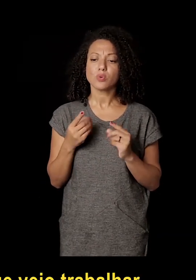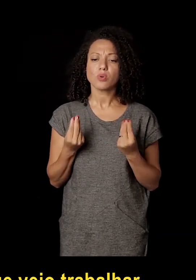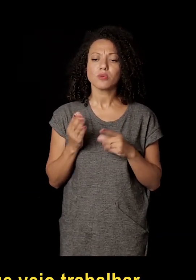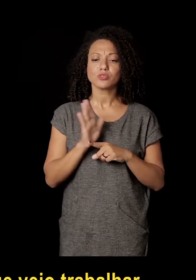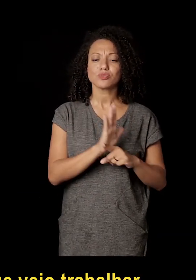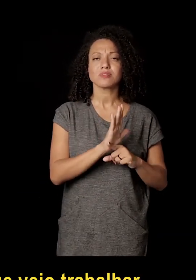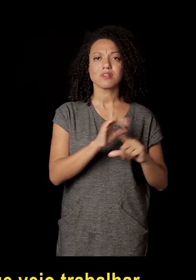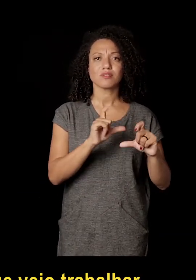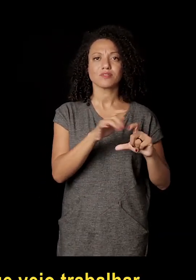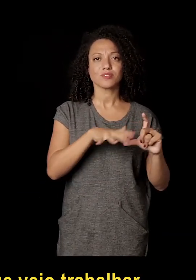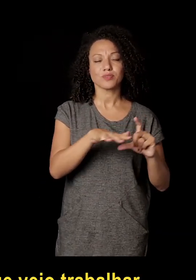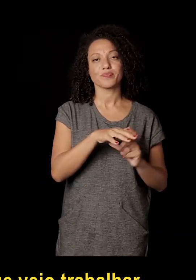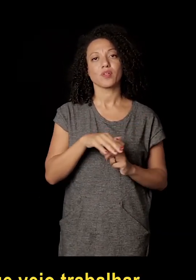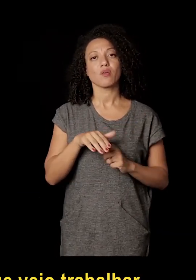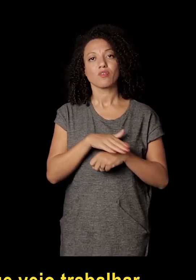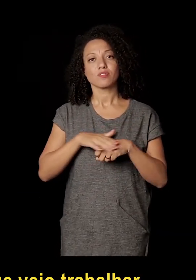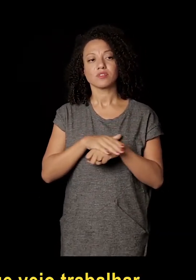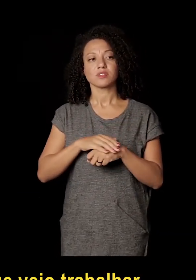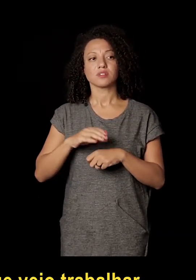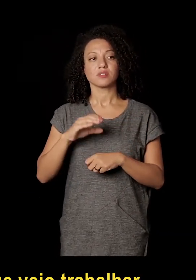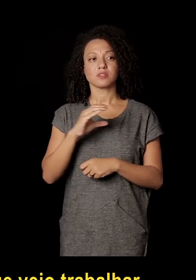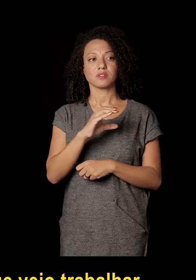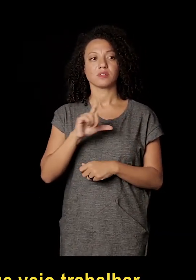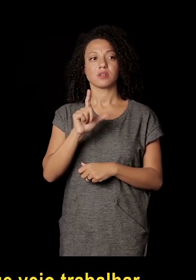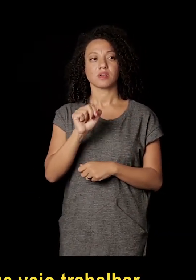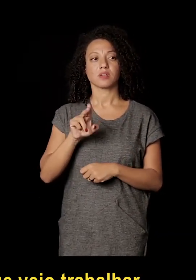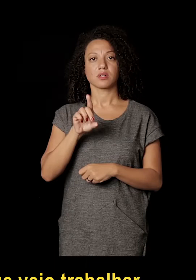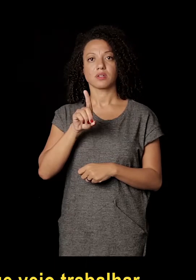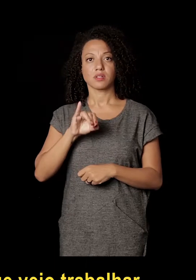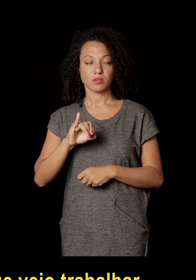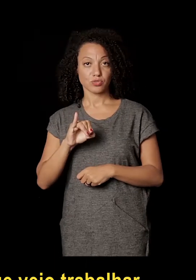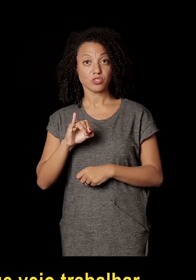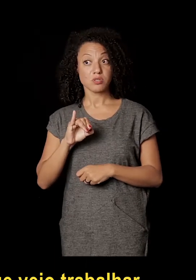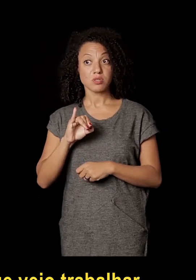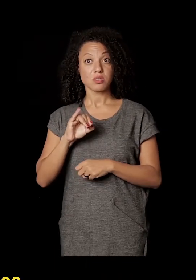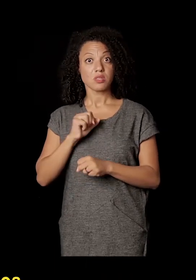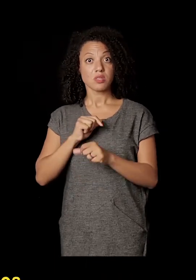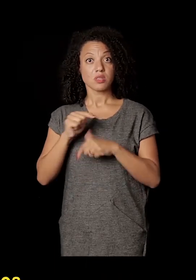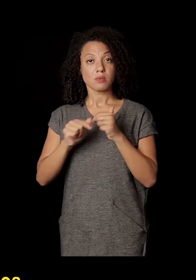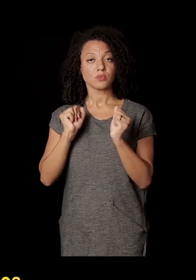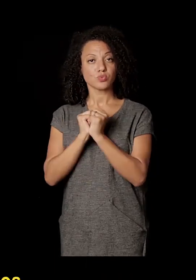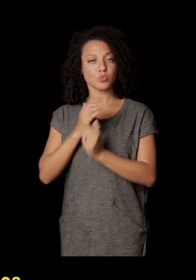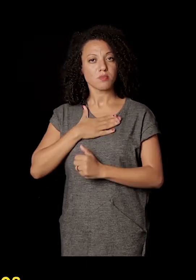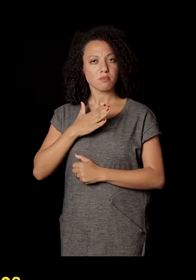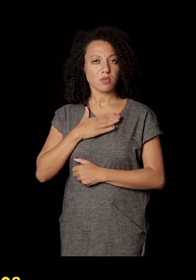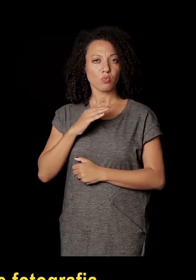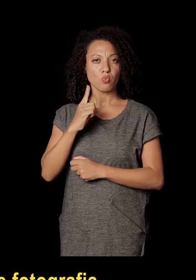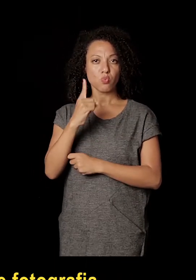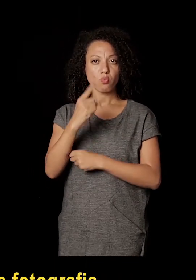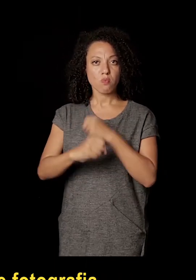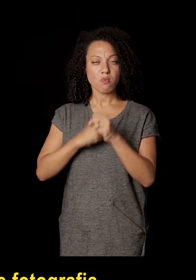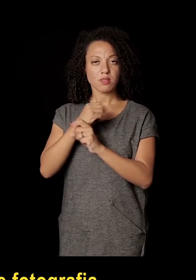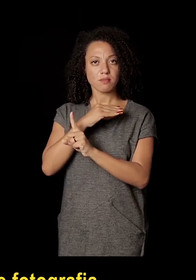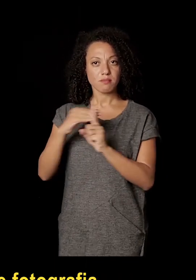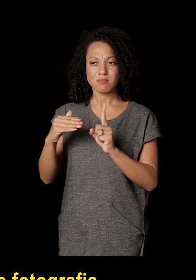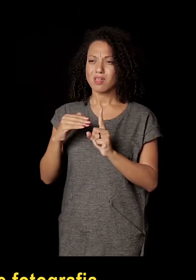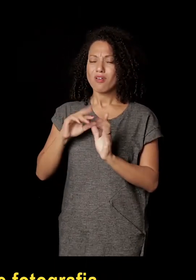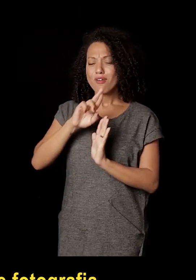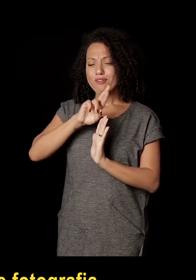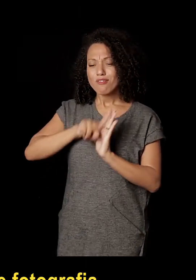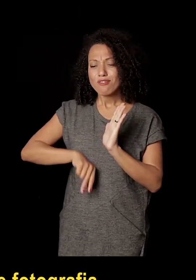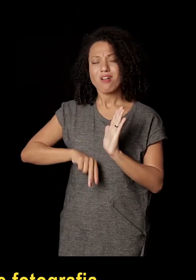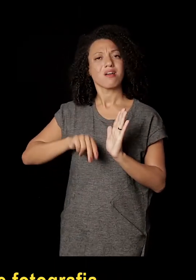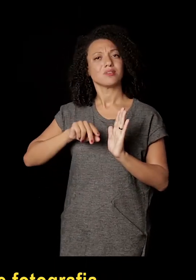con Claudia Carreras, que vino a trabajar conmigo durante este año y medio último, una serie de proyectos. Llamamos a este